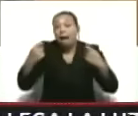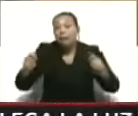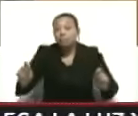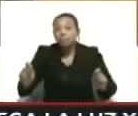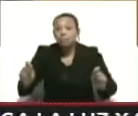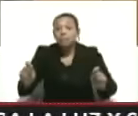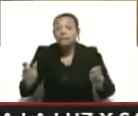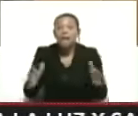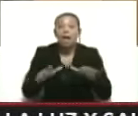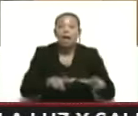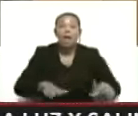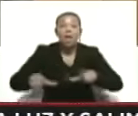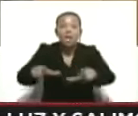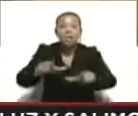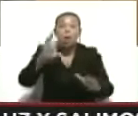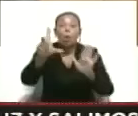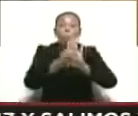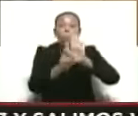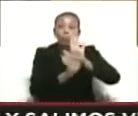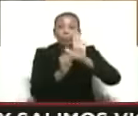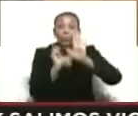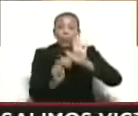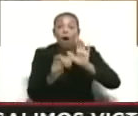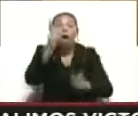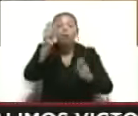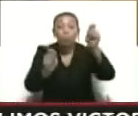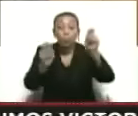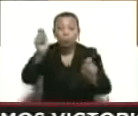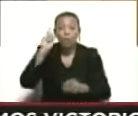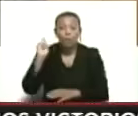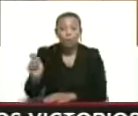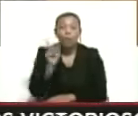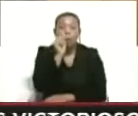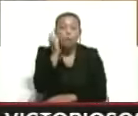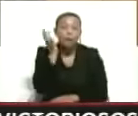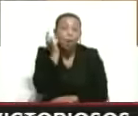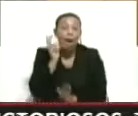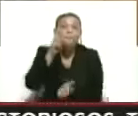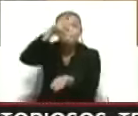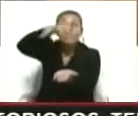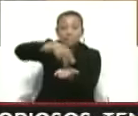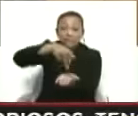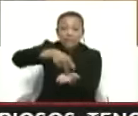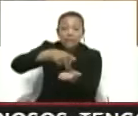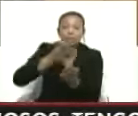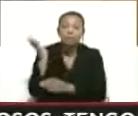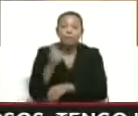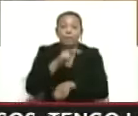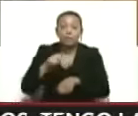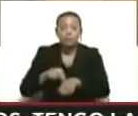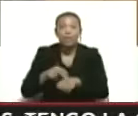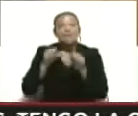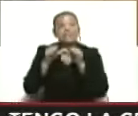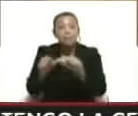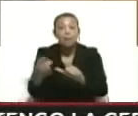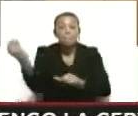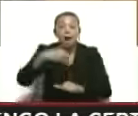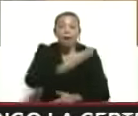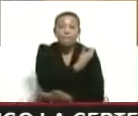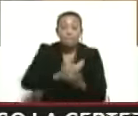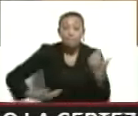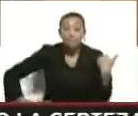sesión de instalación del periodo constitucional, a todos los diputados y diputadas presentes. en la sesión. Seguidamente, el